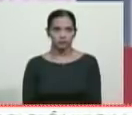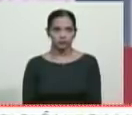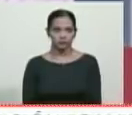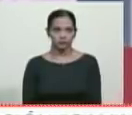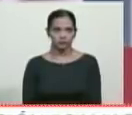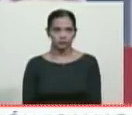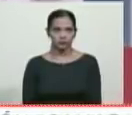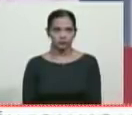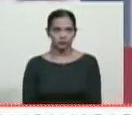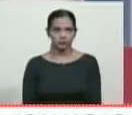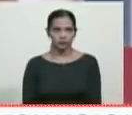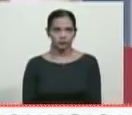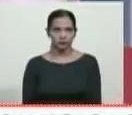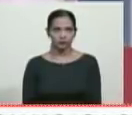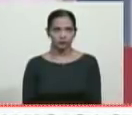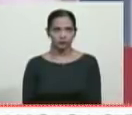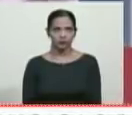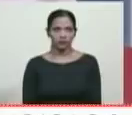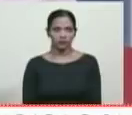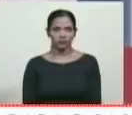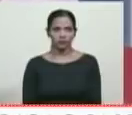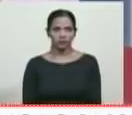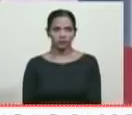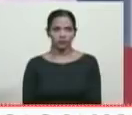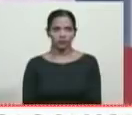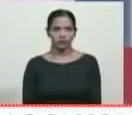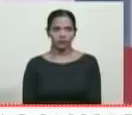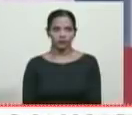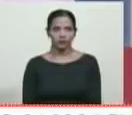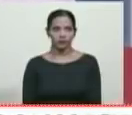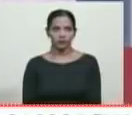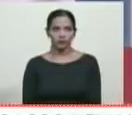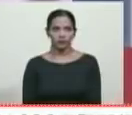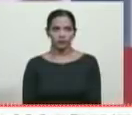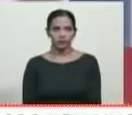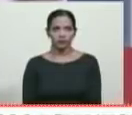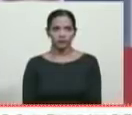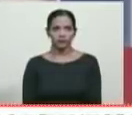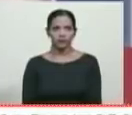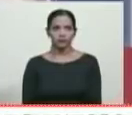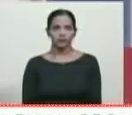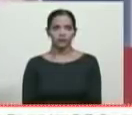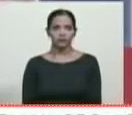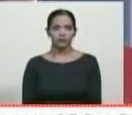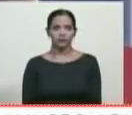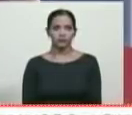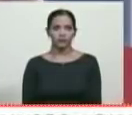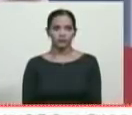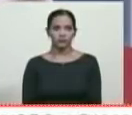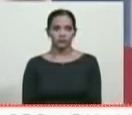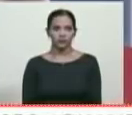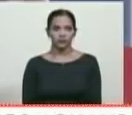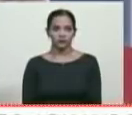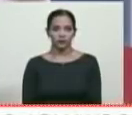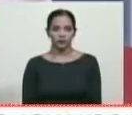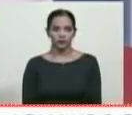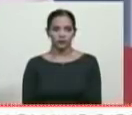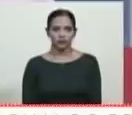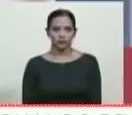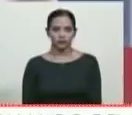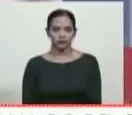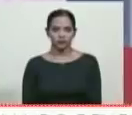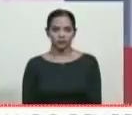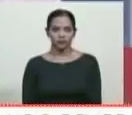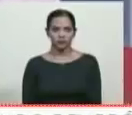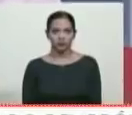también de derechos humanos. Entonces es la tesis del Estado forajido y del Estado fallido, Boris. Ese es el peligro de lo que esconde